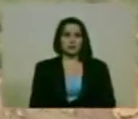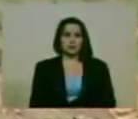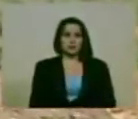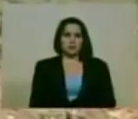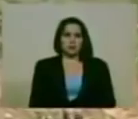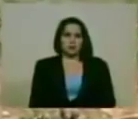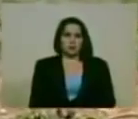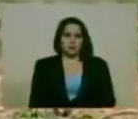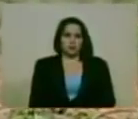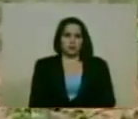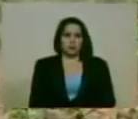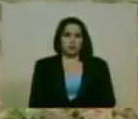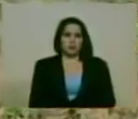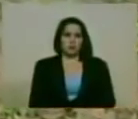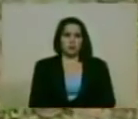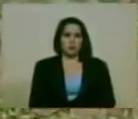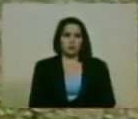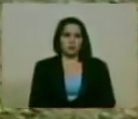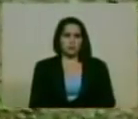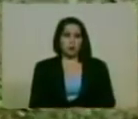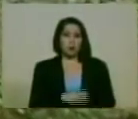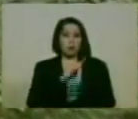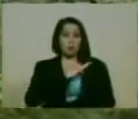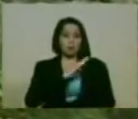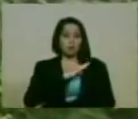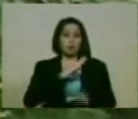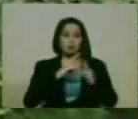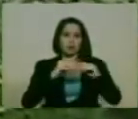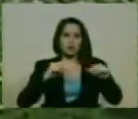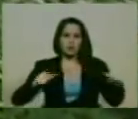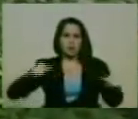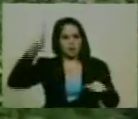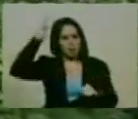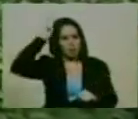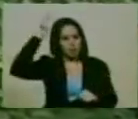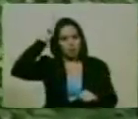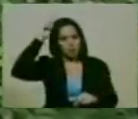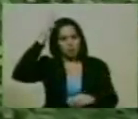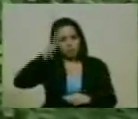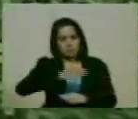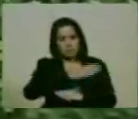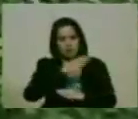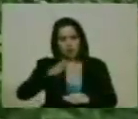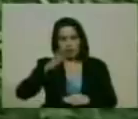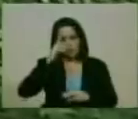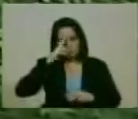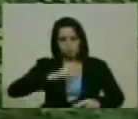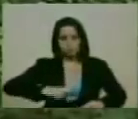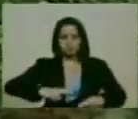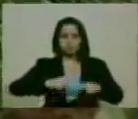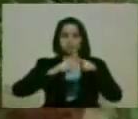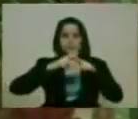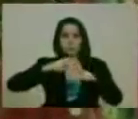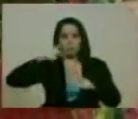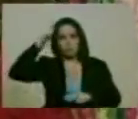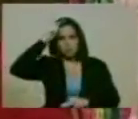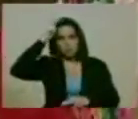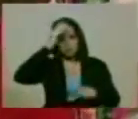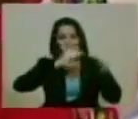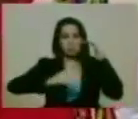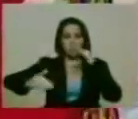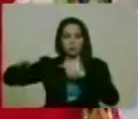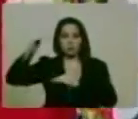Así que estamos en tierras de Guaycaipuro, tierra sagrada de nuestro indio cacique mayor.